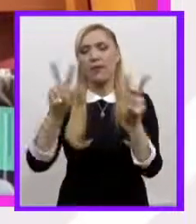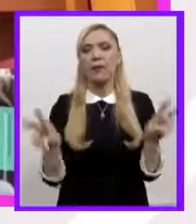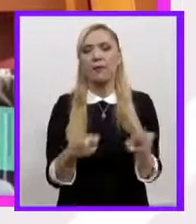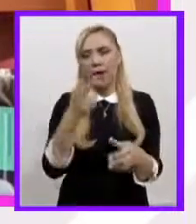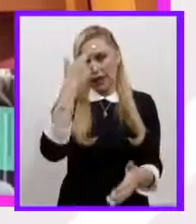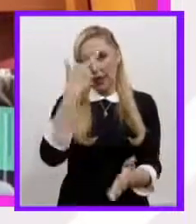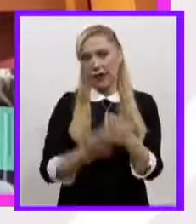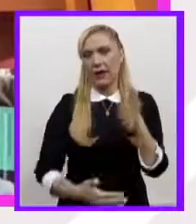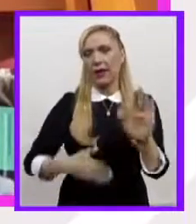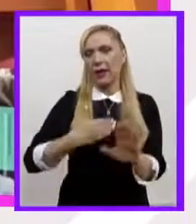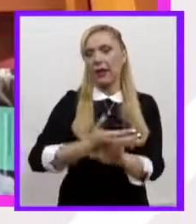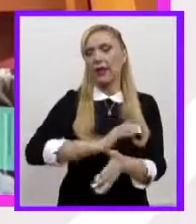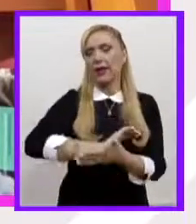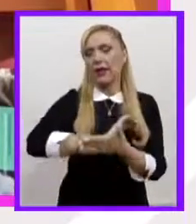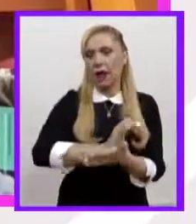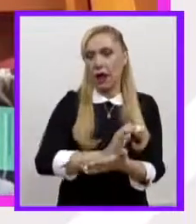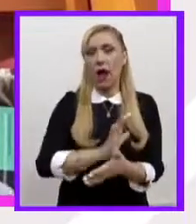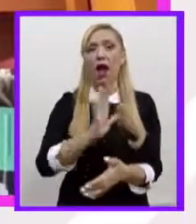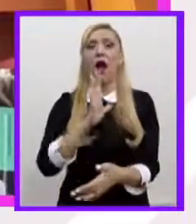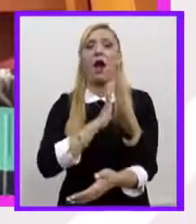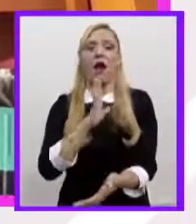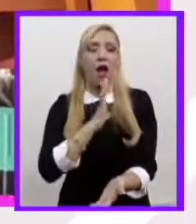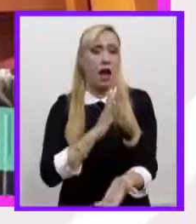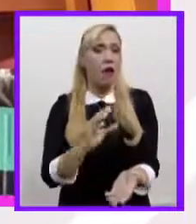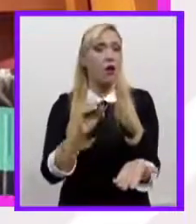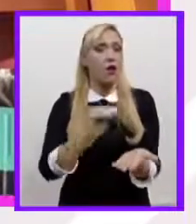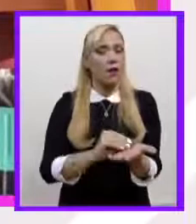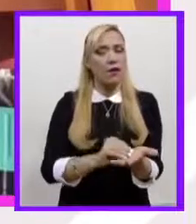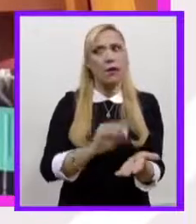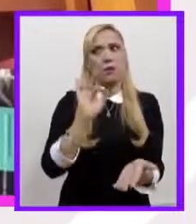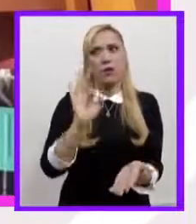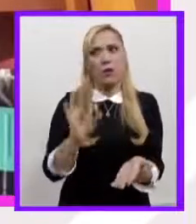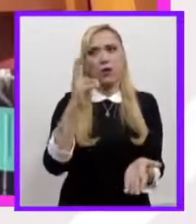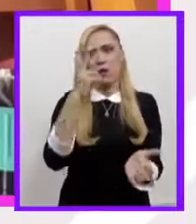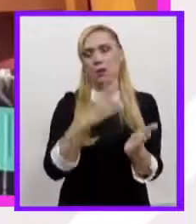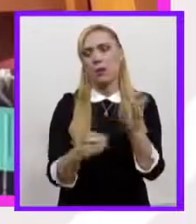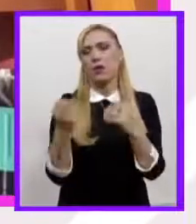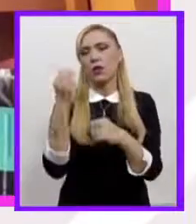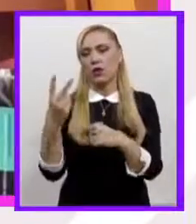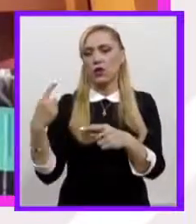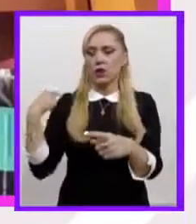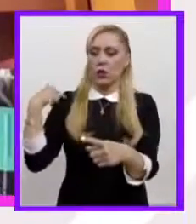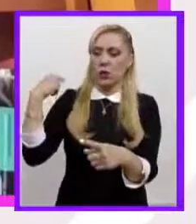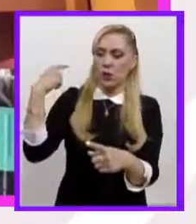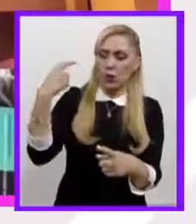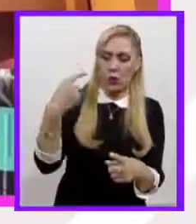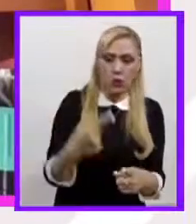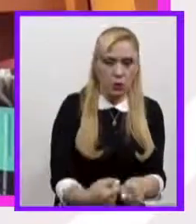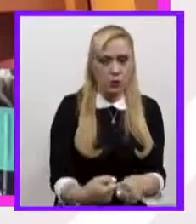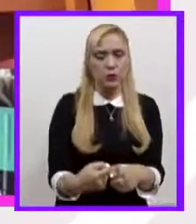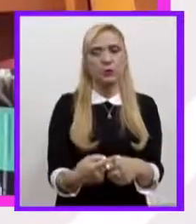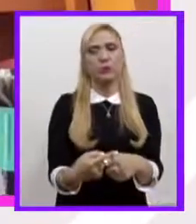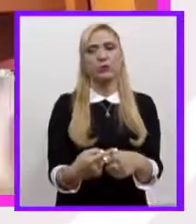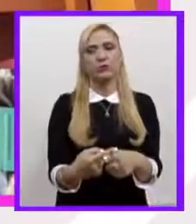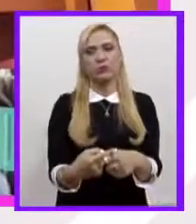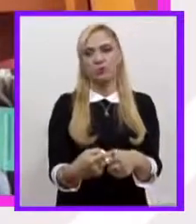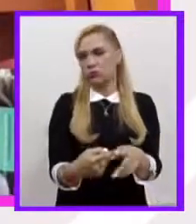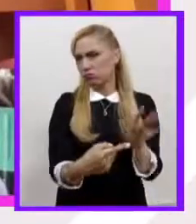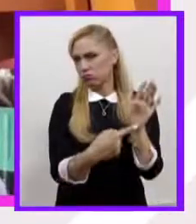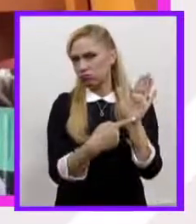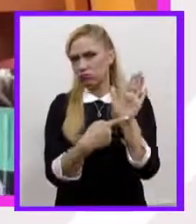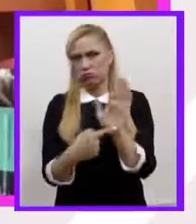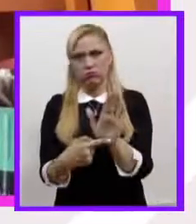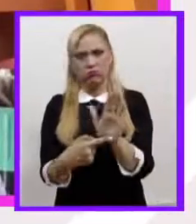delito de discriminación que existe, les digo, desde el 2002, y que la verdad es que se ha